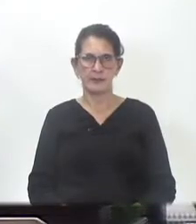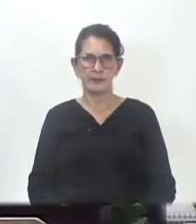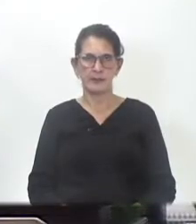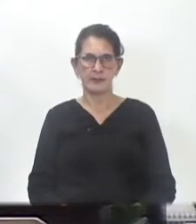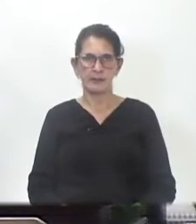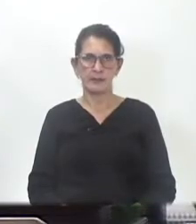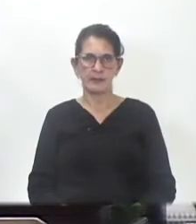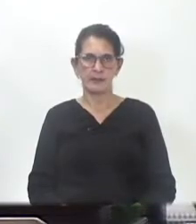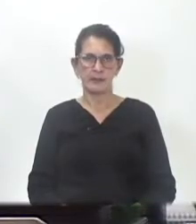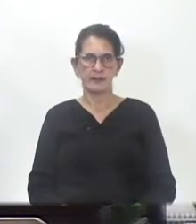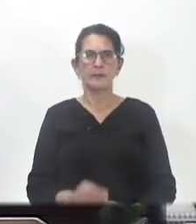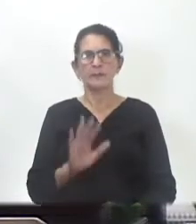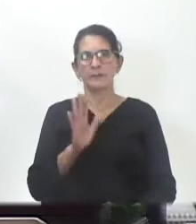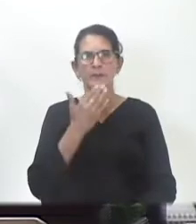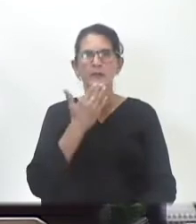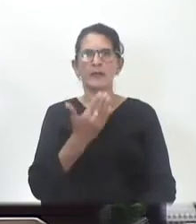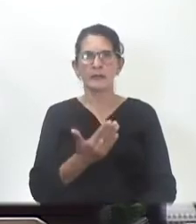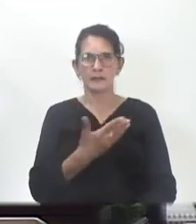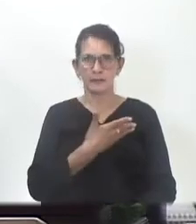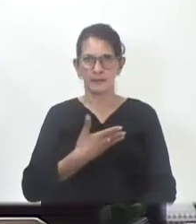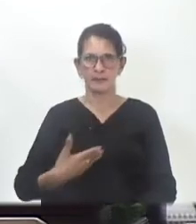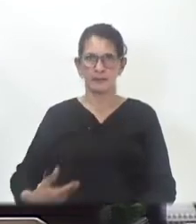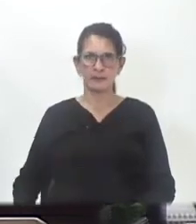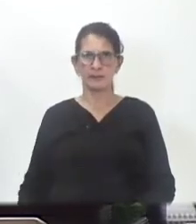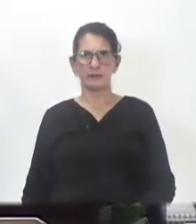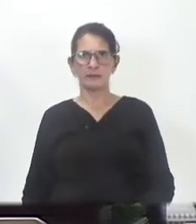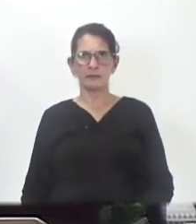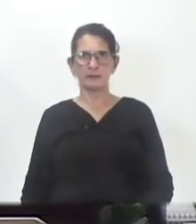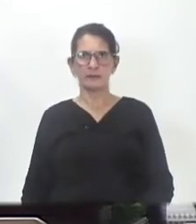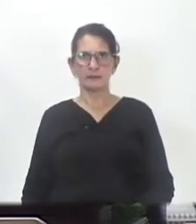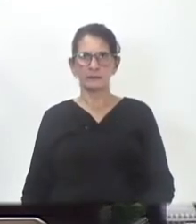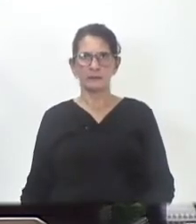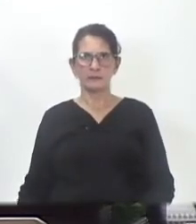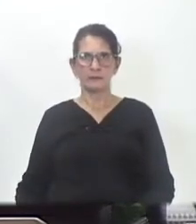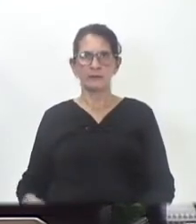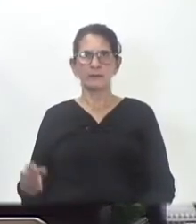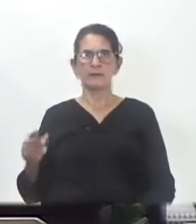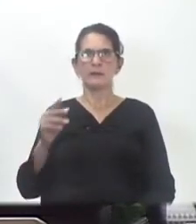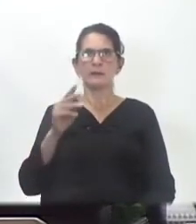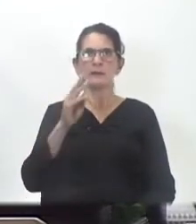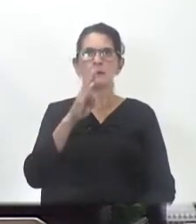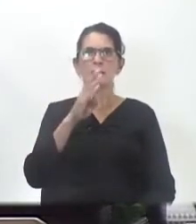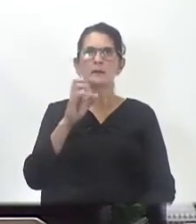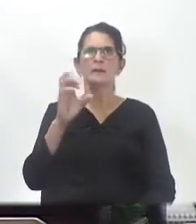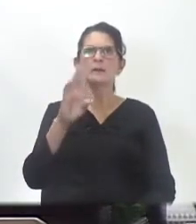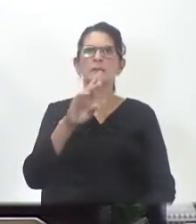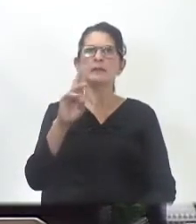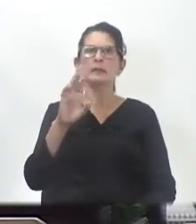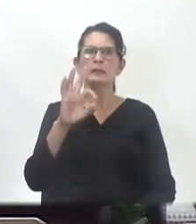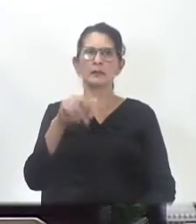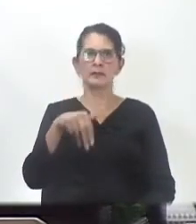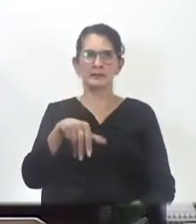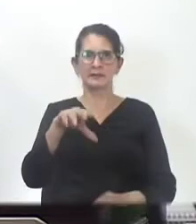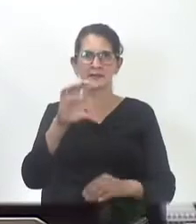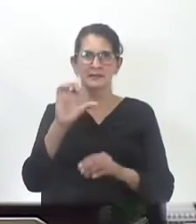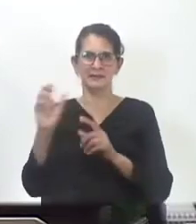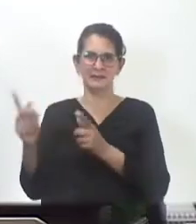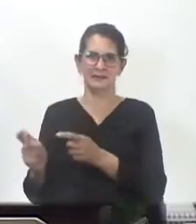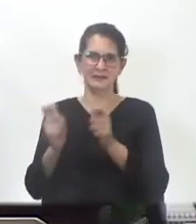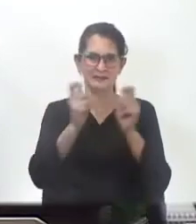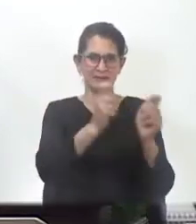Bien. Muchas gracias, presidente. No entendí. Perrone le da la interrupción. ¿Está bien? Muchas gracias, presidente. Muchas